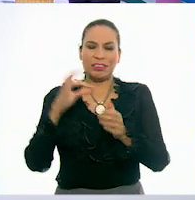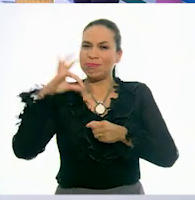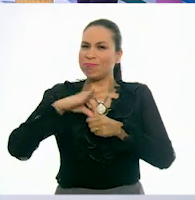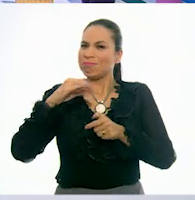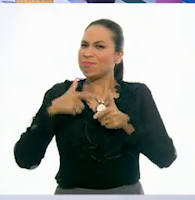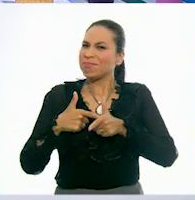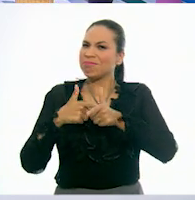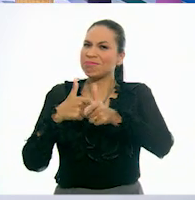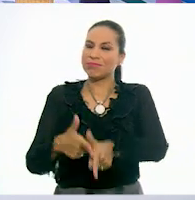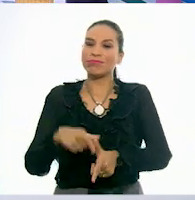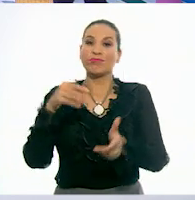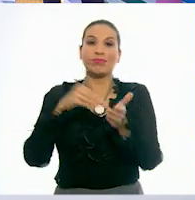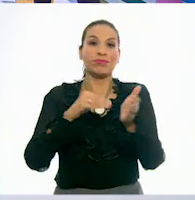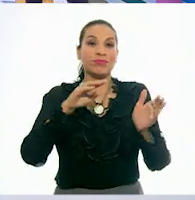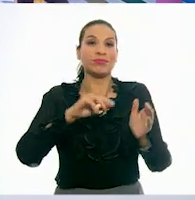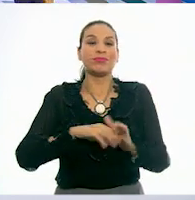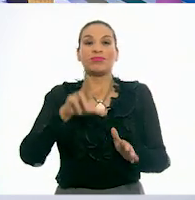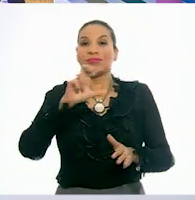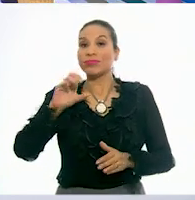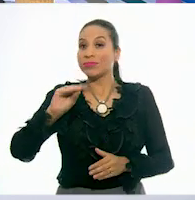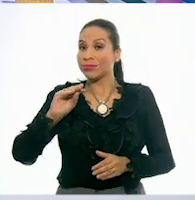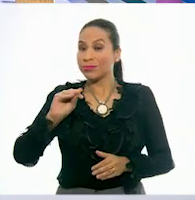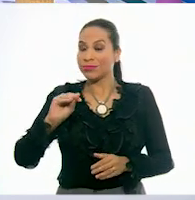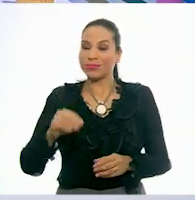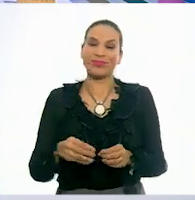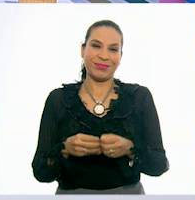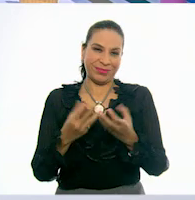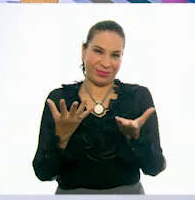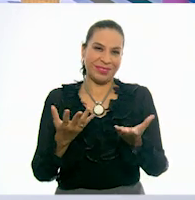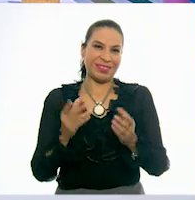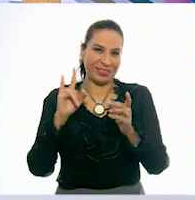en 1890? Claro.